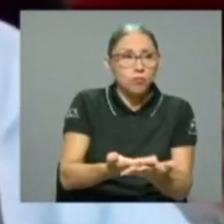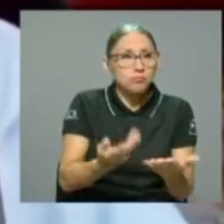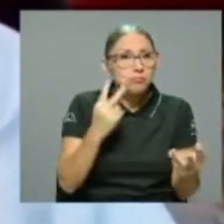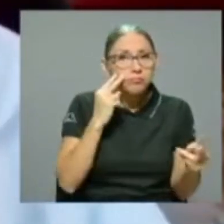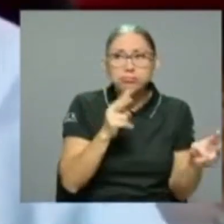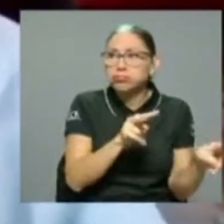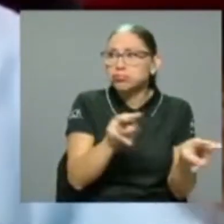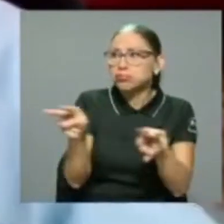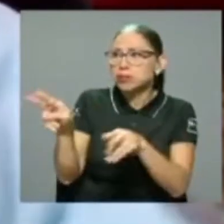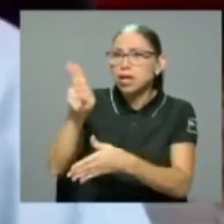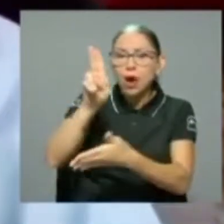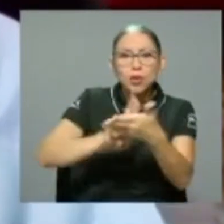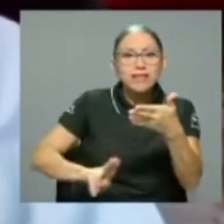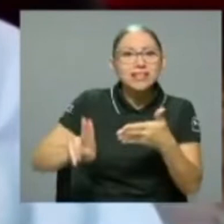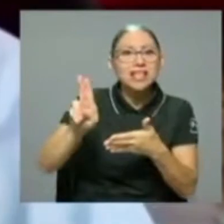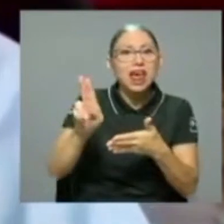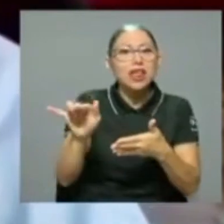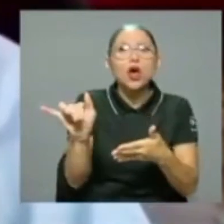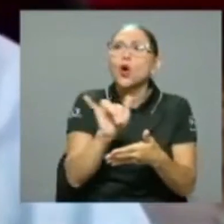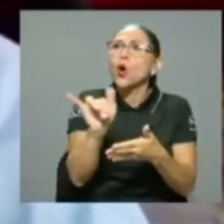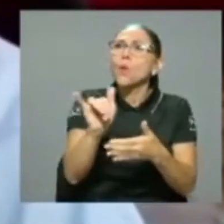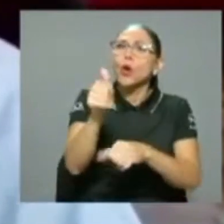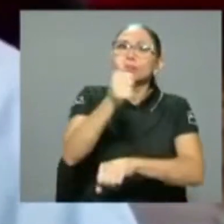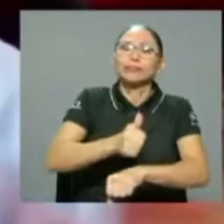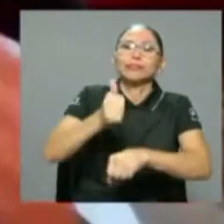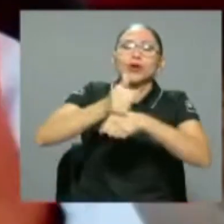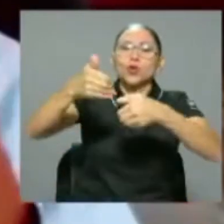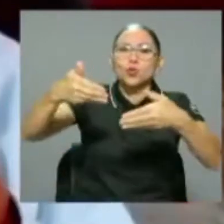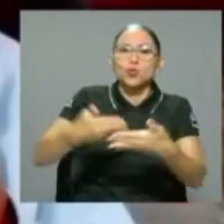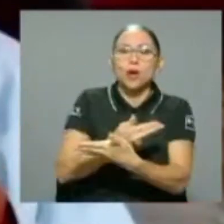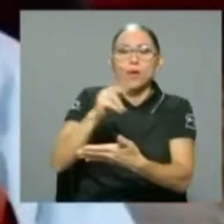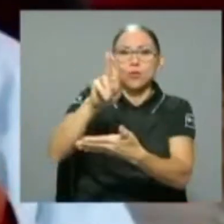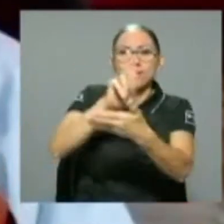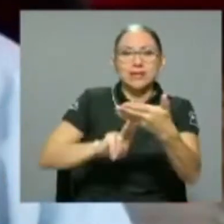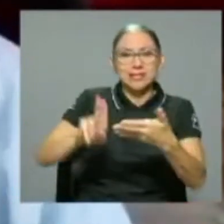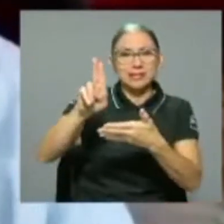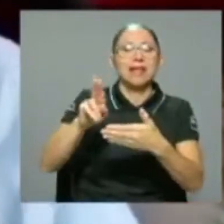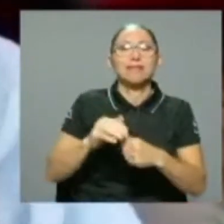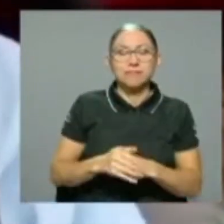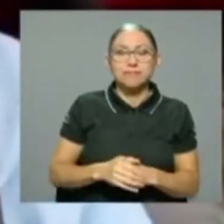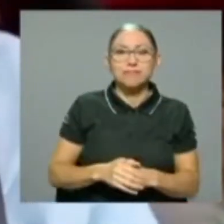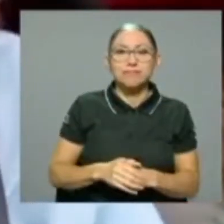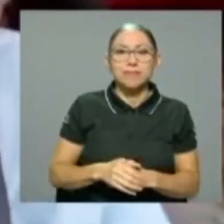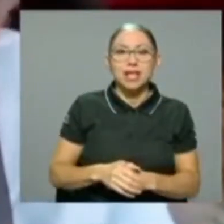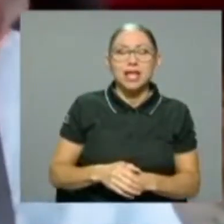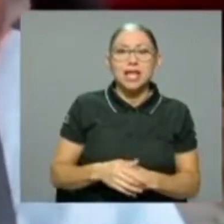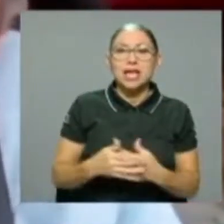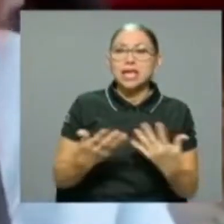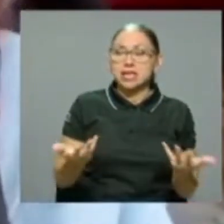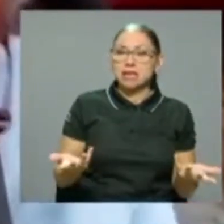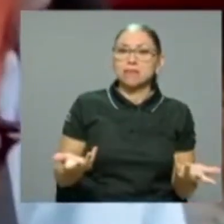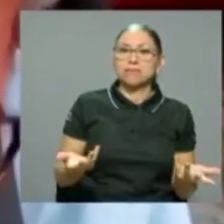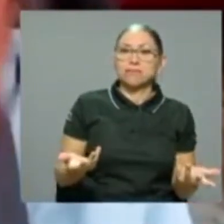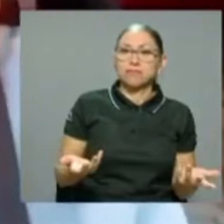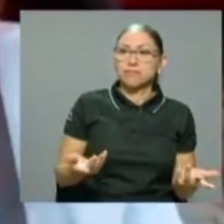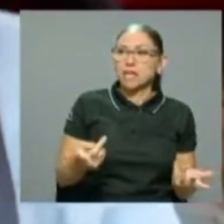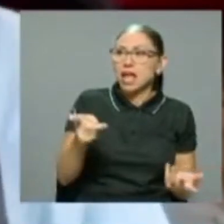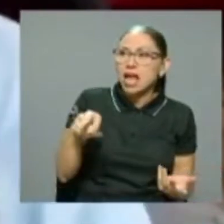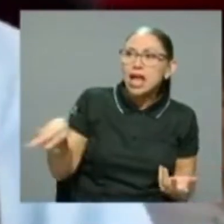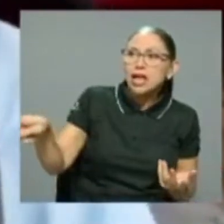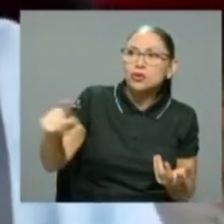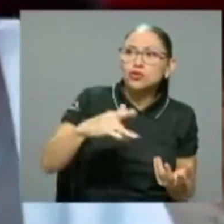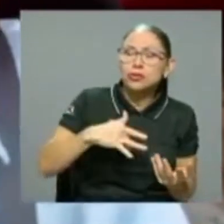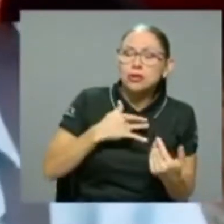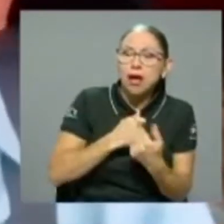universidad montada como nueva universidad, en cierto modo, y ese aprecio de ello me llevó a